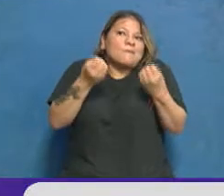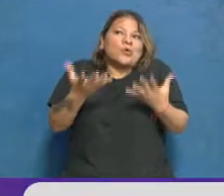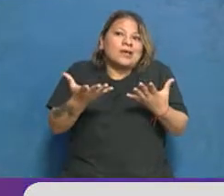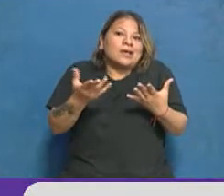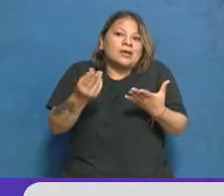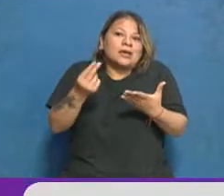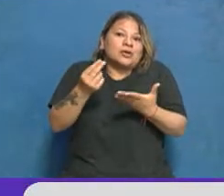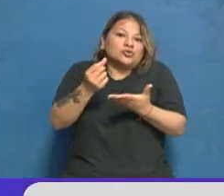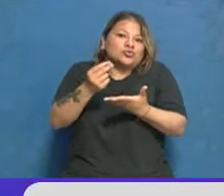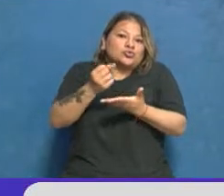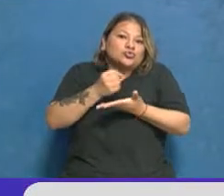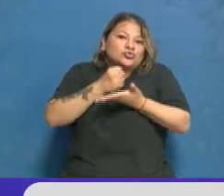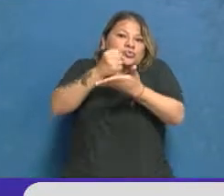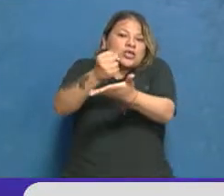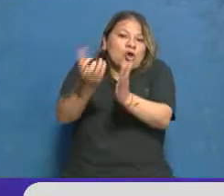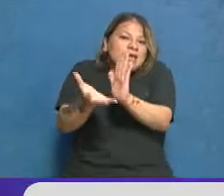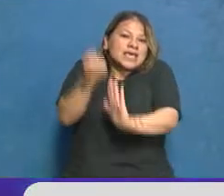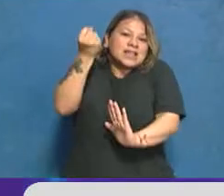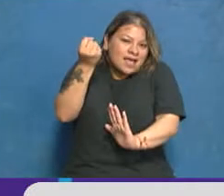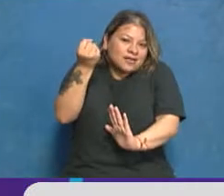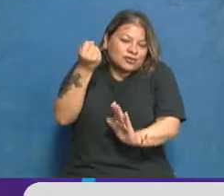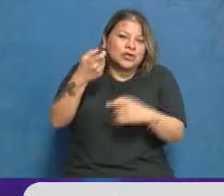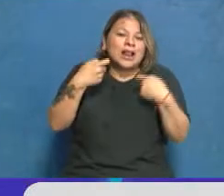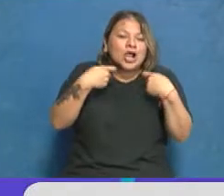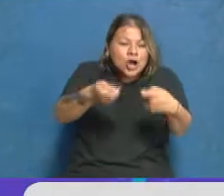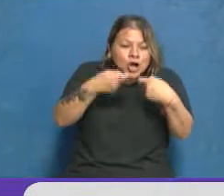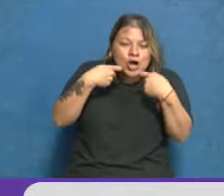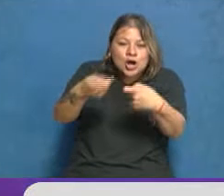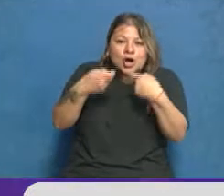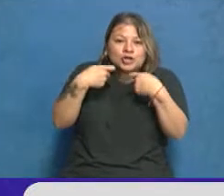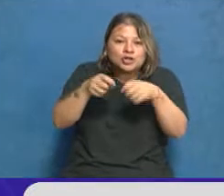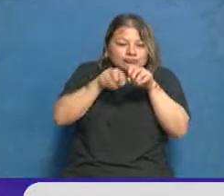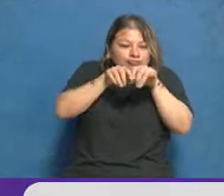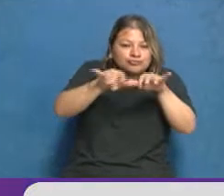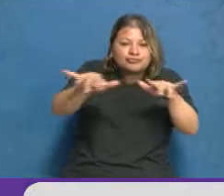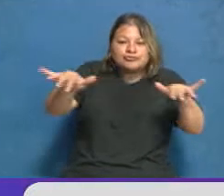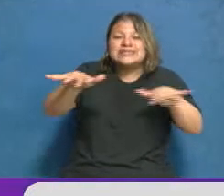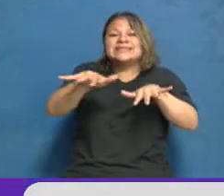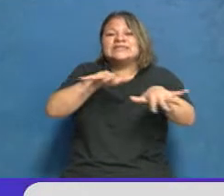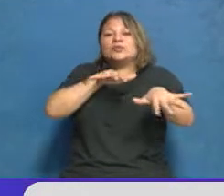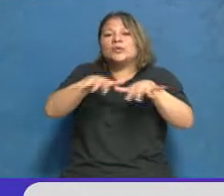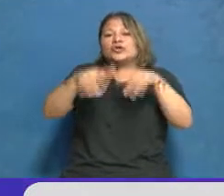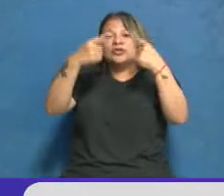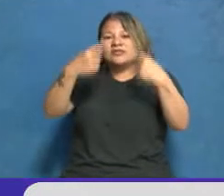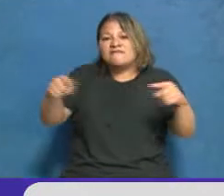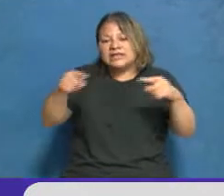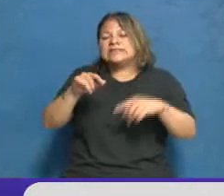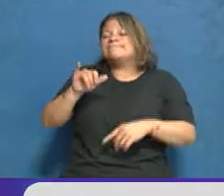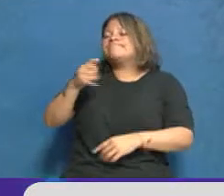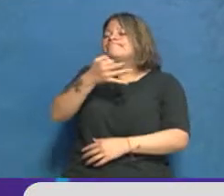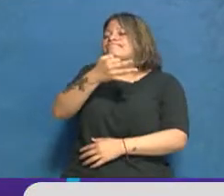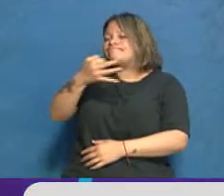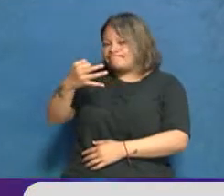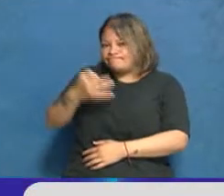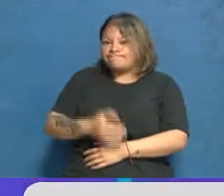eso el costo de abastecimiento tendrá una realidad distinta. Claro. El costo de abastecimiento que fue ya instrumentado